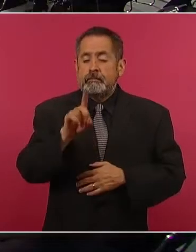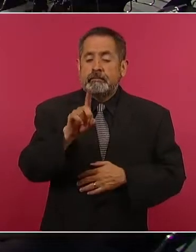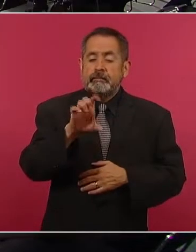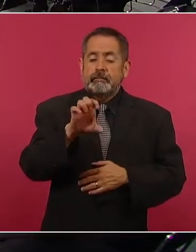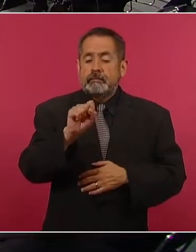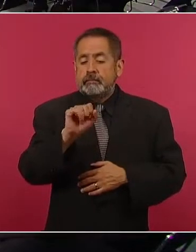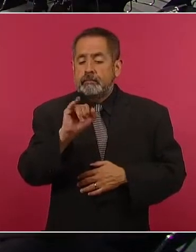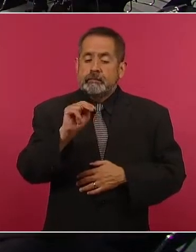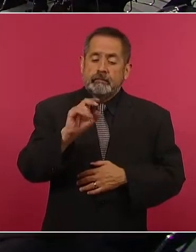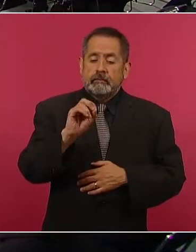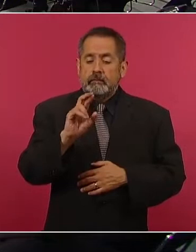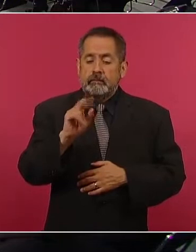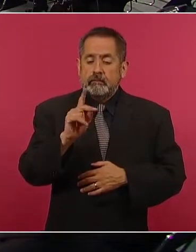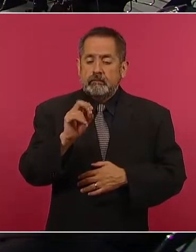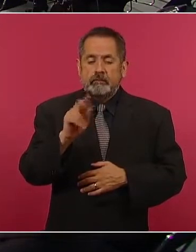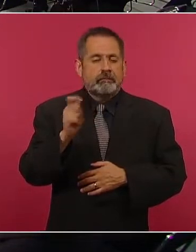desincorporaciones,